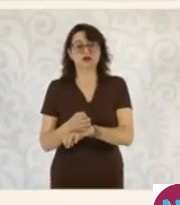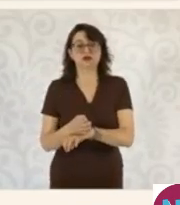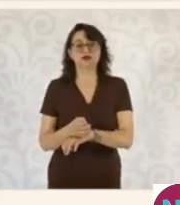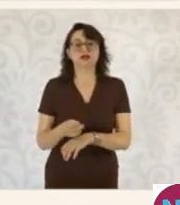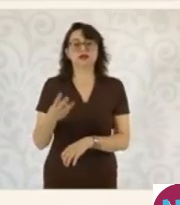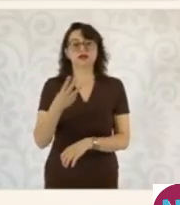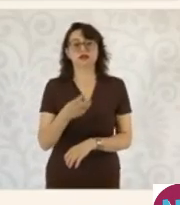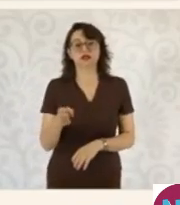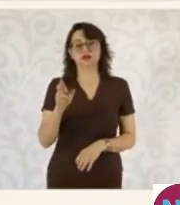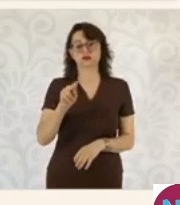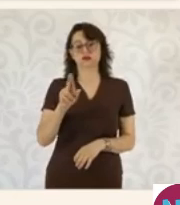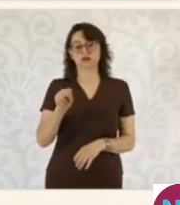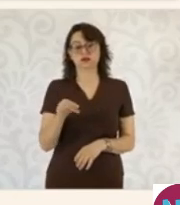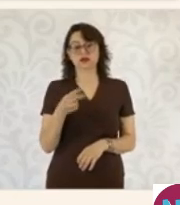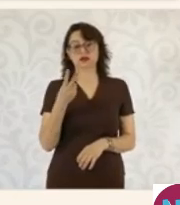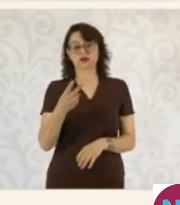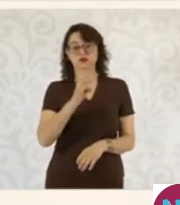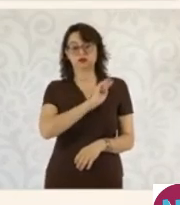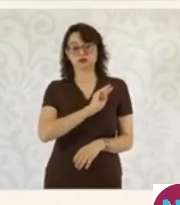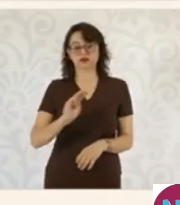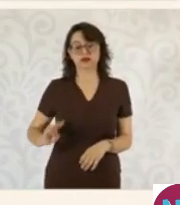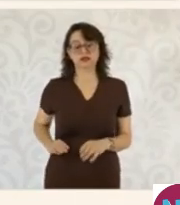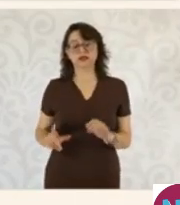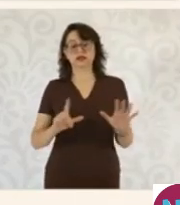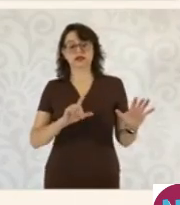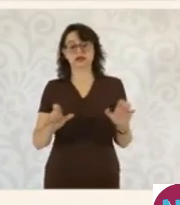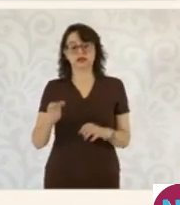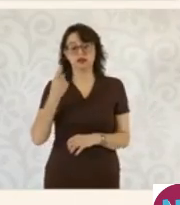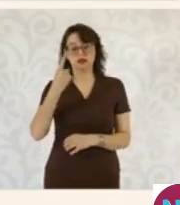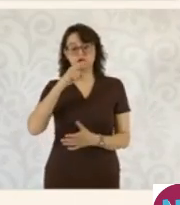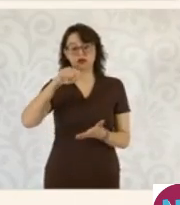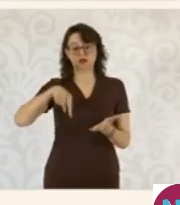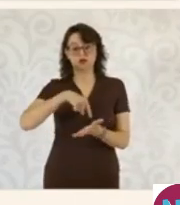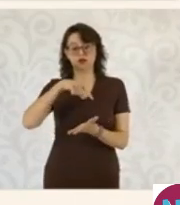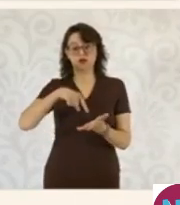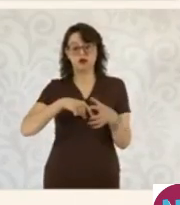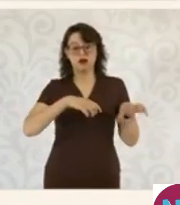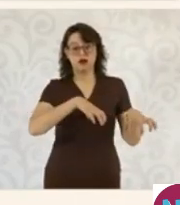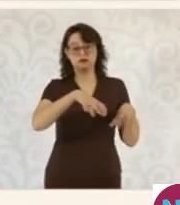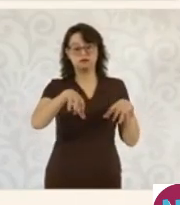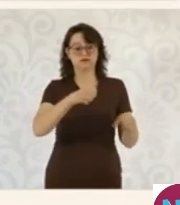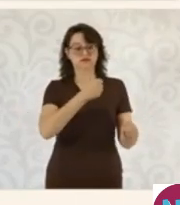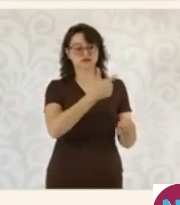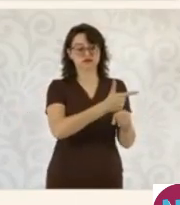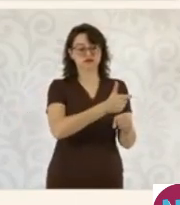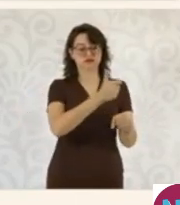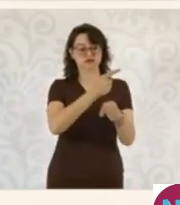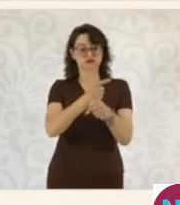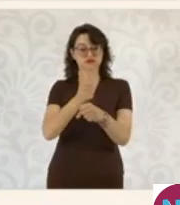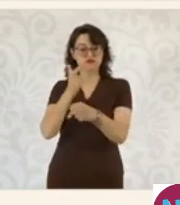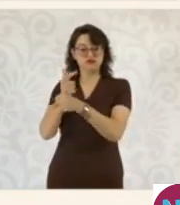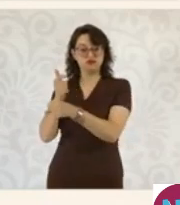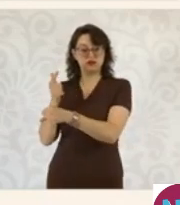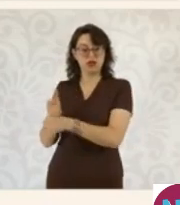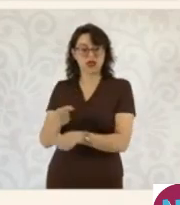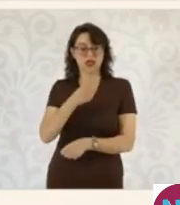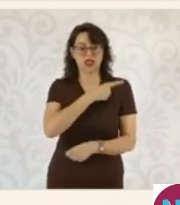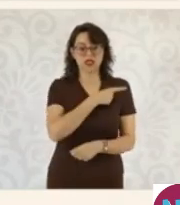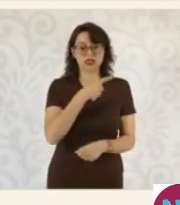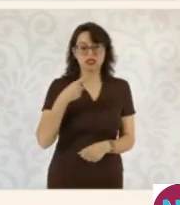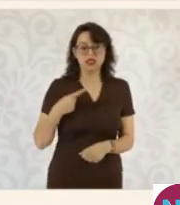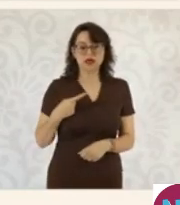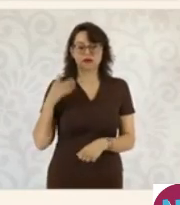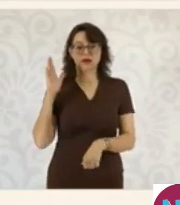701 localidades, los cuales nos permite ir detectando en dónde hay que implementar las